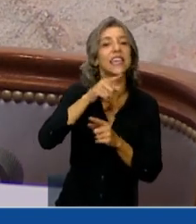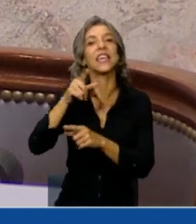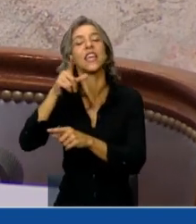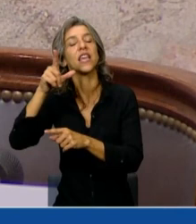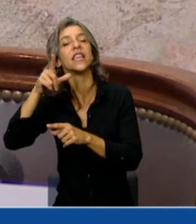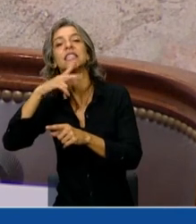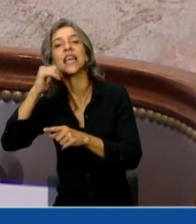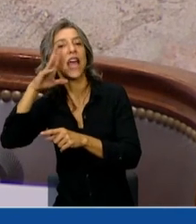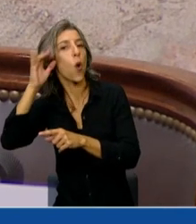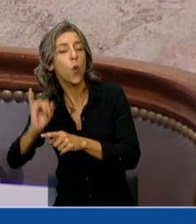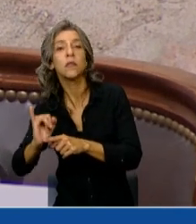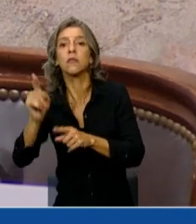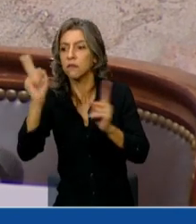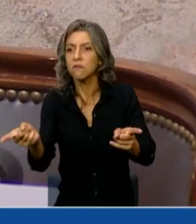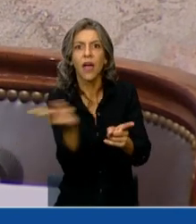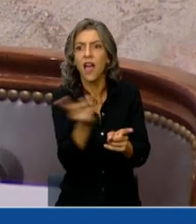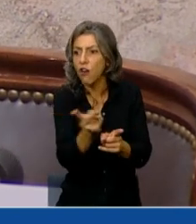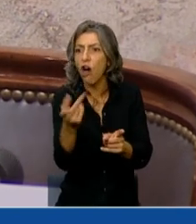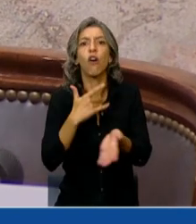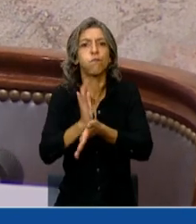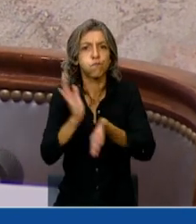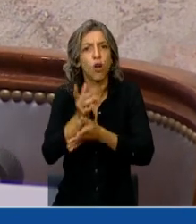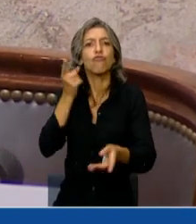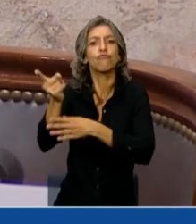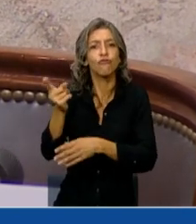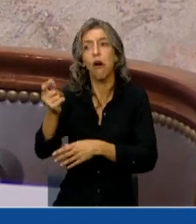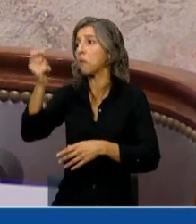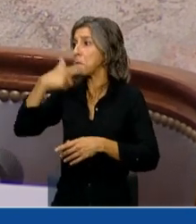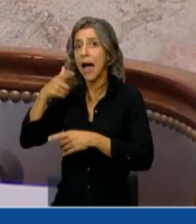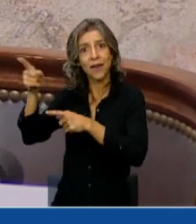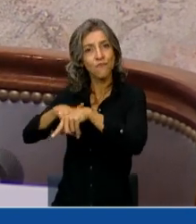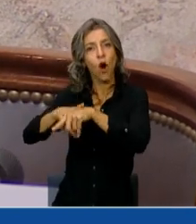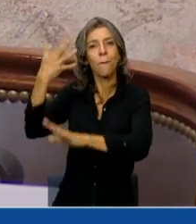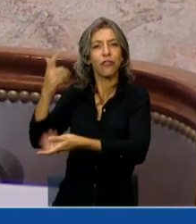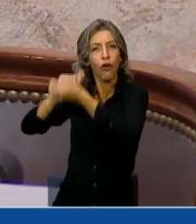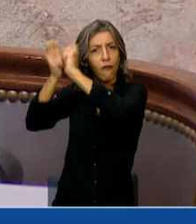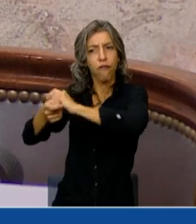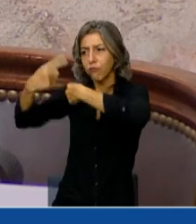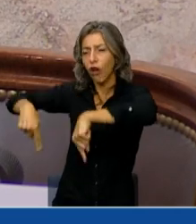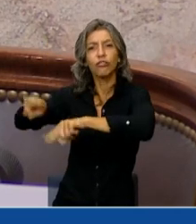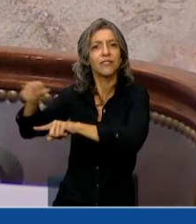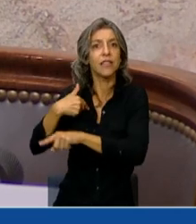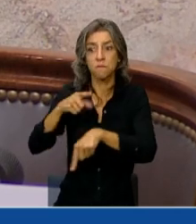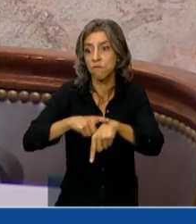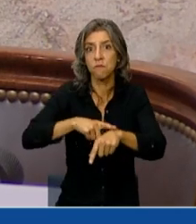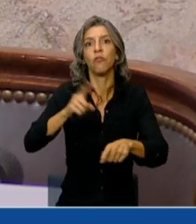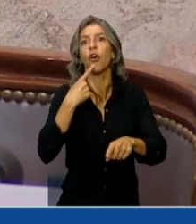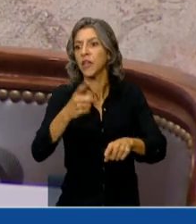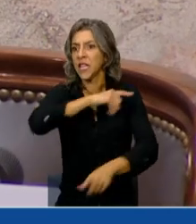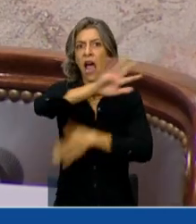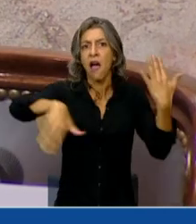por movilizarse contra la reforma previsional macrista. Vale a cuenta de lo que aquí se mencionó sobre la rebelión popular en